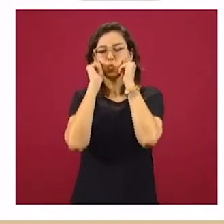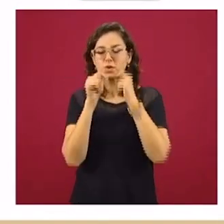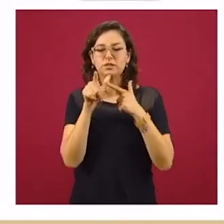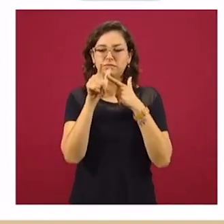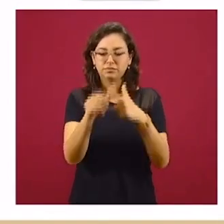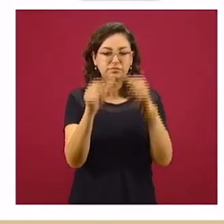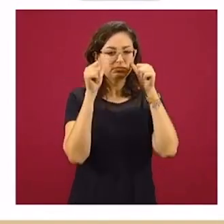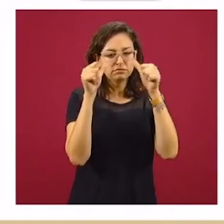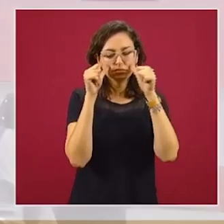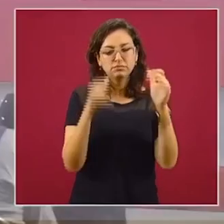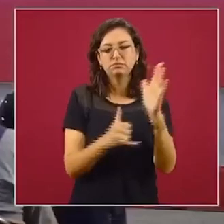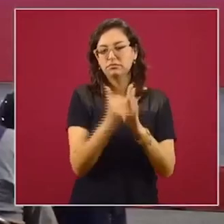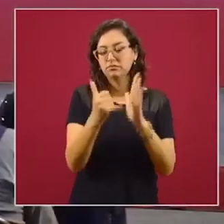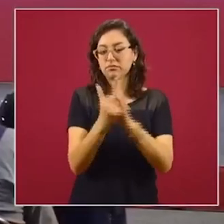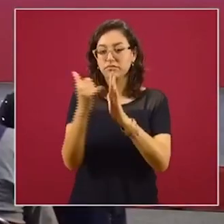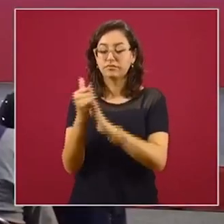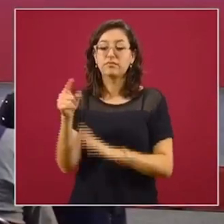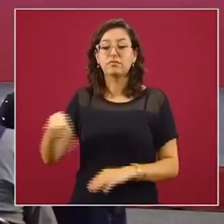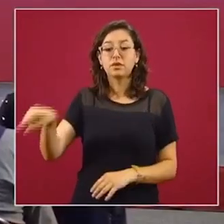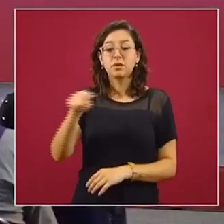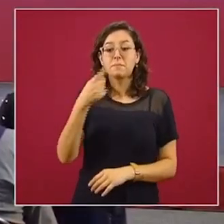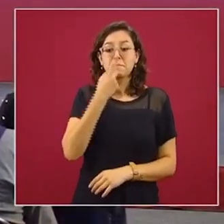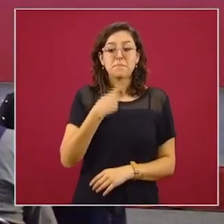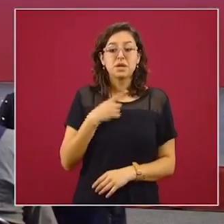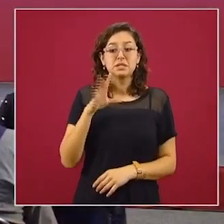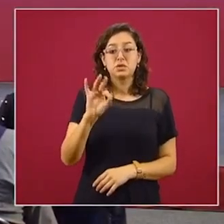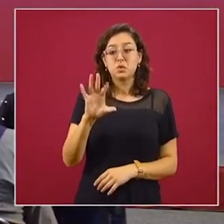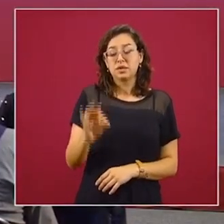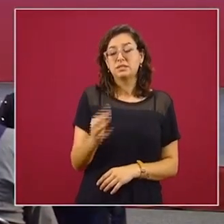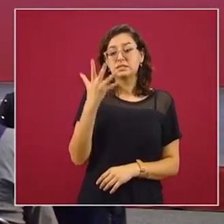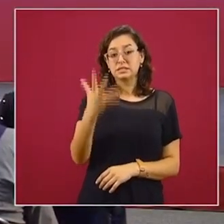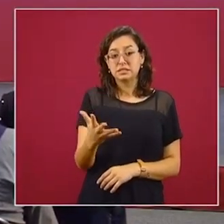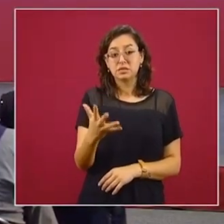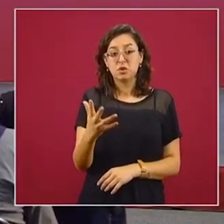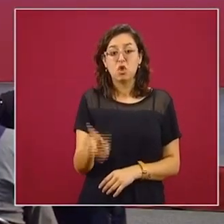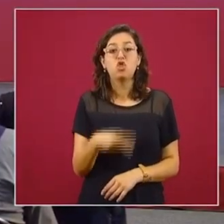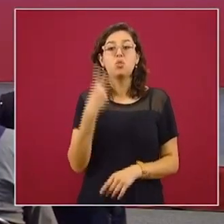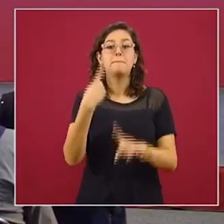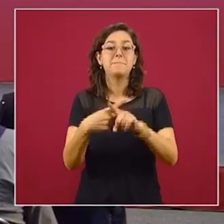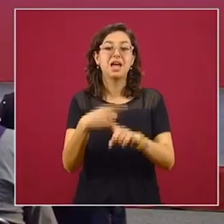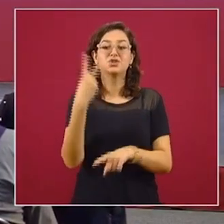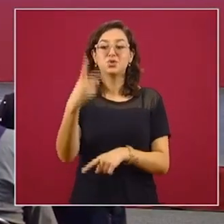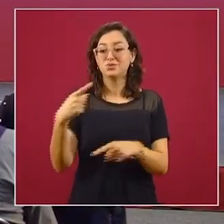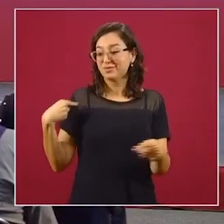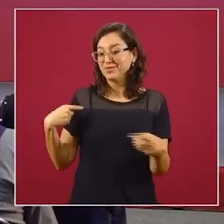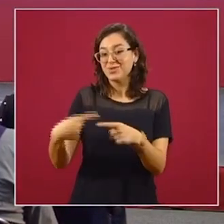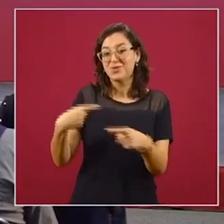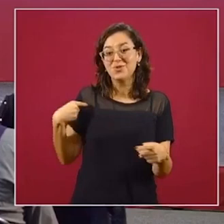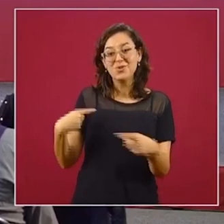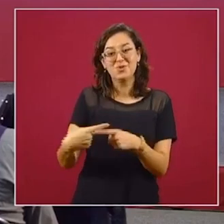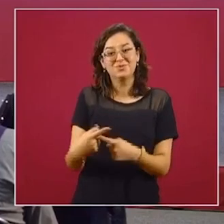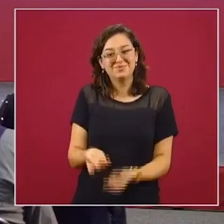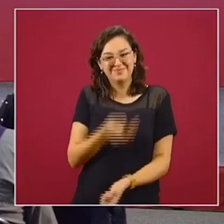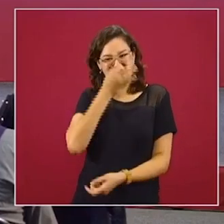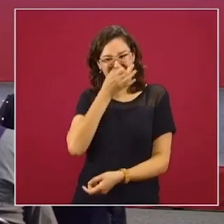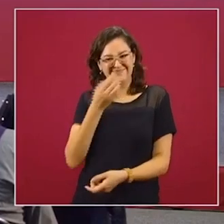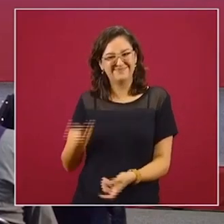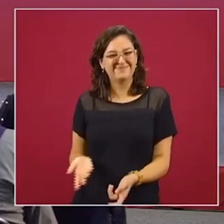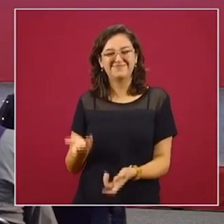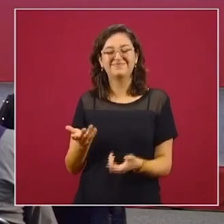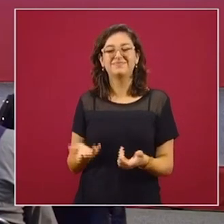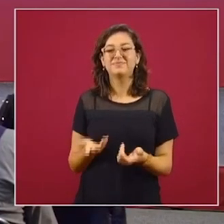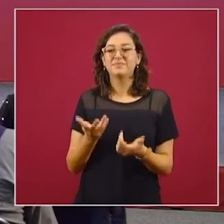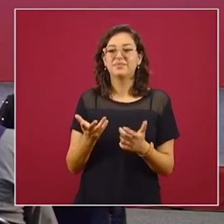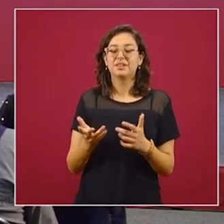mucho mucho mucho trabajo pero siguen atendiendo el crecimiento del banco el bienestar donde me decían que de estas 45 concluidas hay dos más